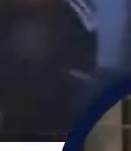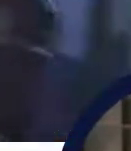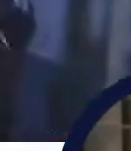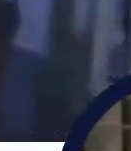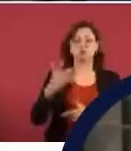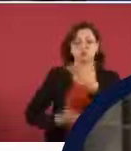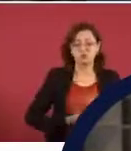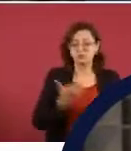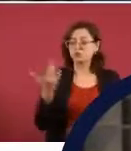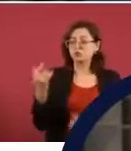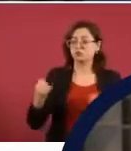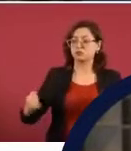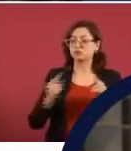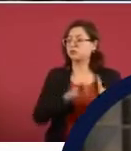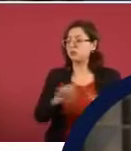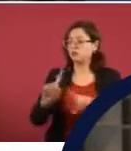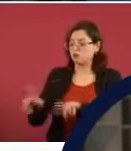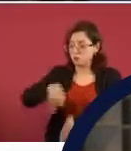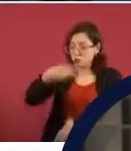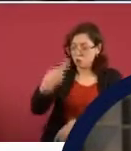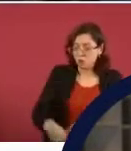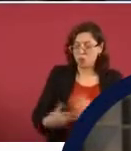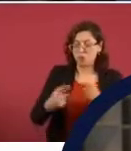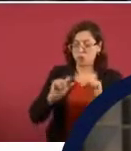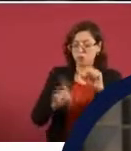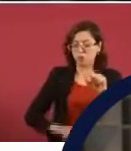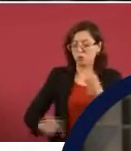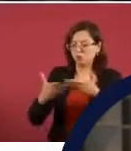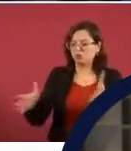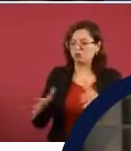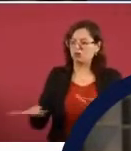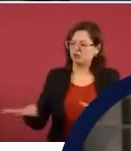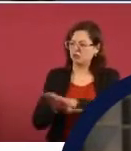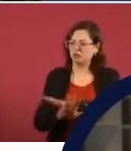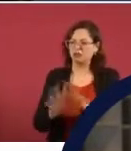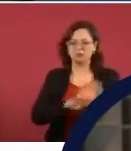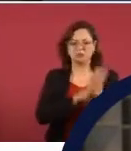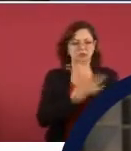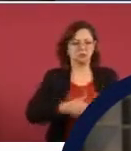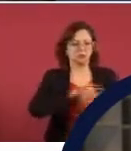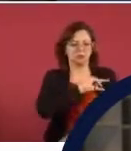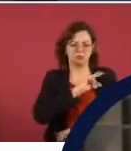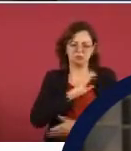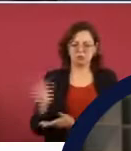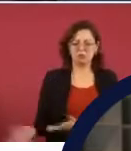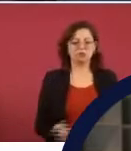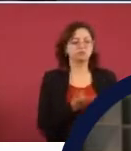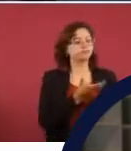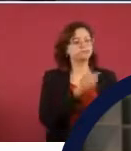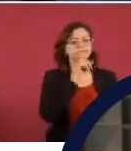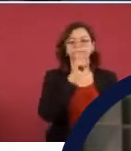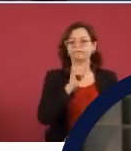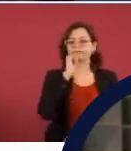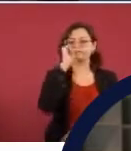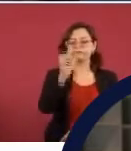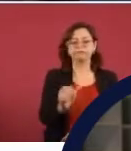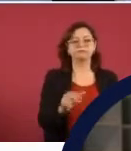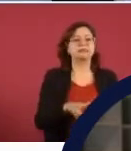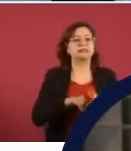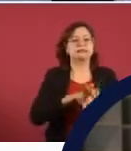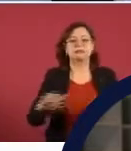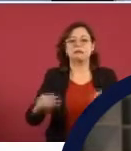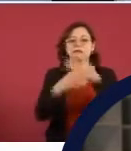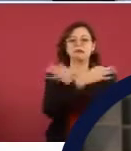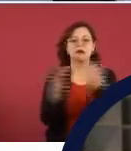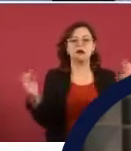aplique sin criterios políticos, sino de manera universal. El hecho de, por ejemplo, pues muy preocupante me pareció a mí, el hecho de que sin